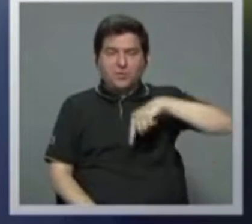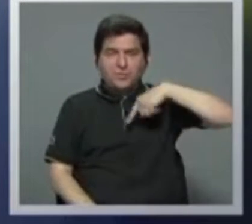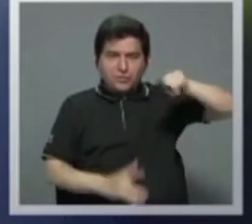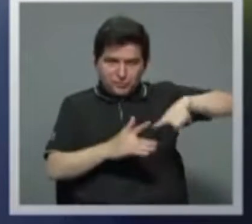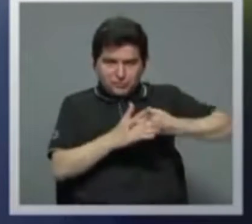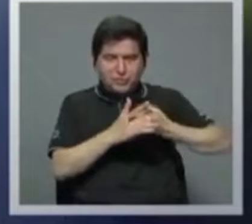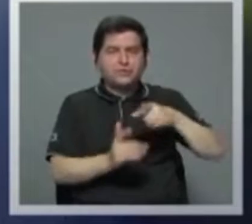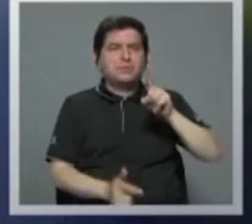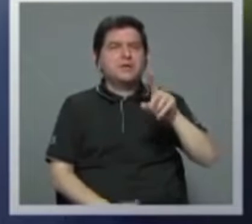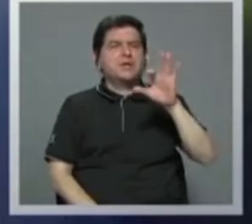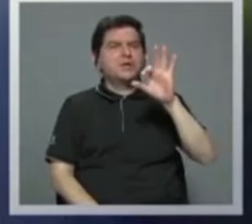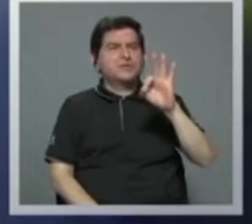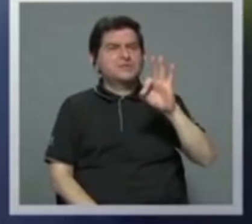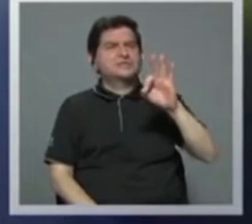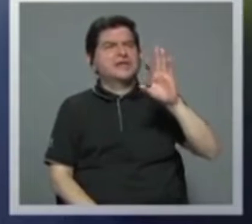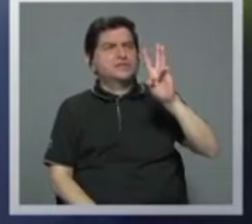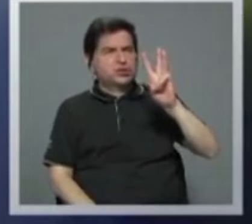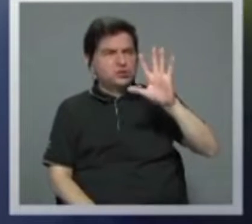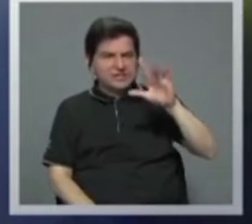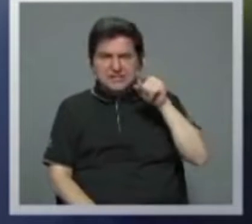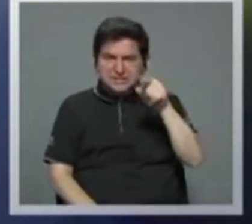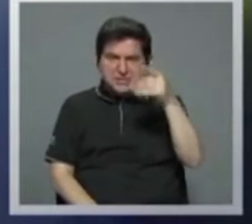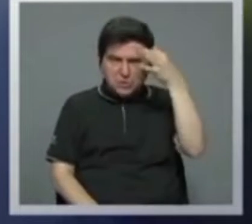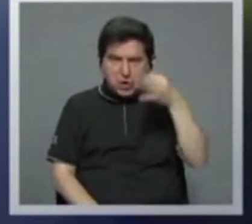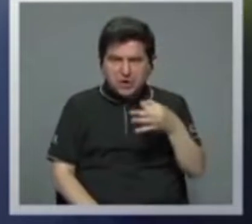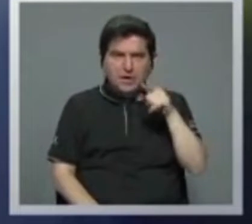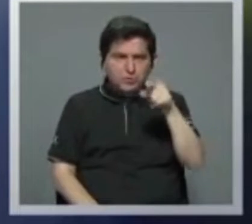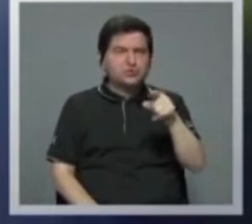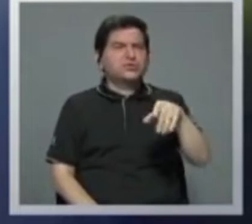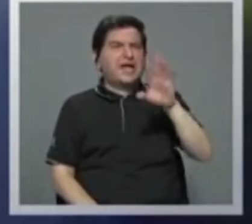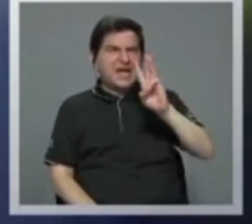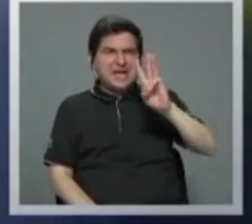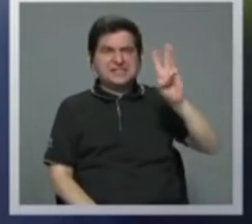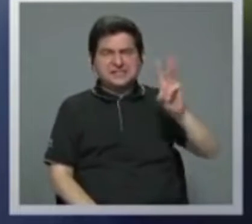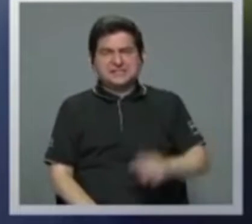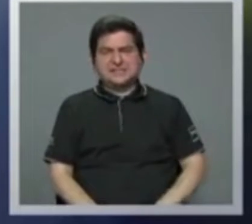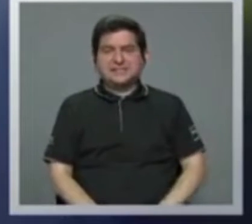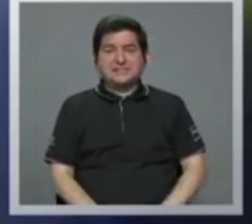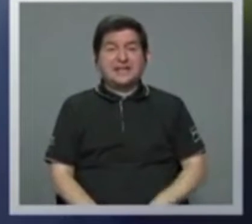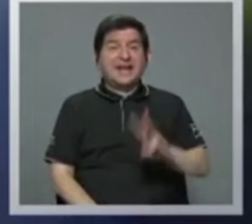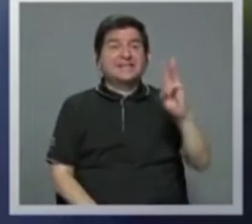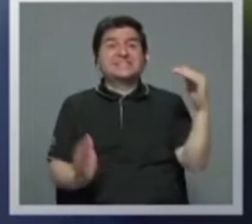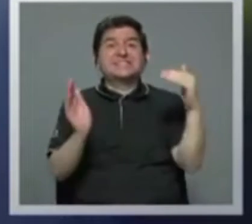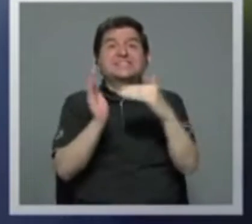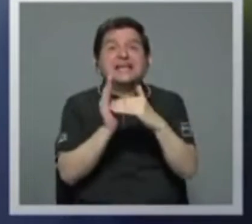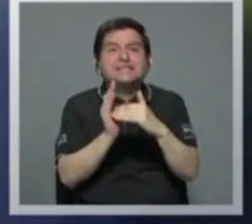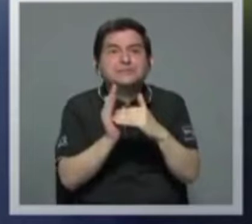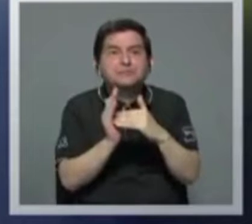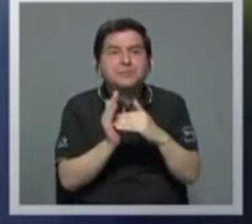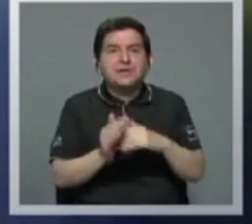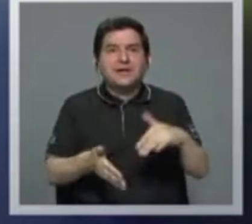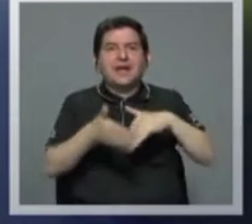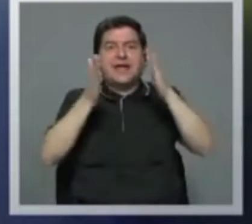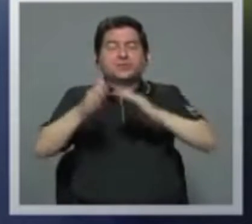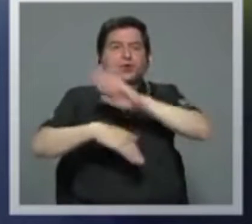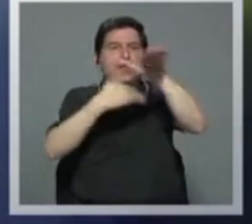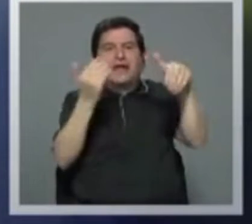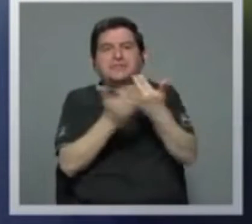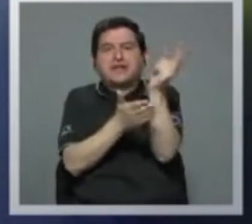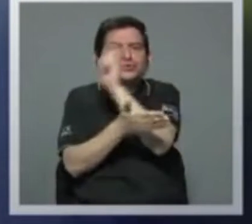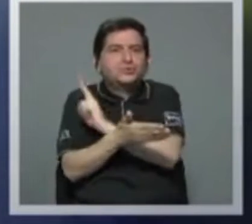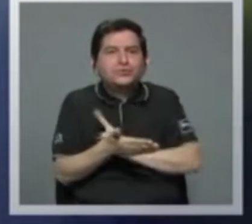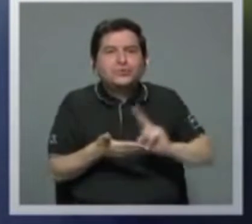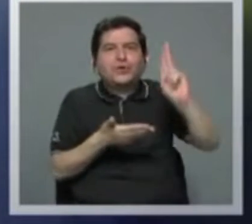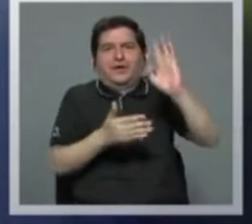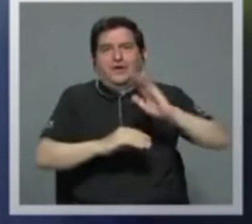año 1965, creo que usted fue en el 66, éramos 6.000 6.000 estudiantes en toda